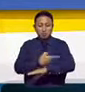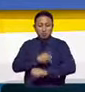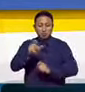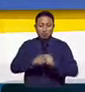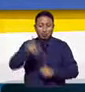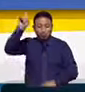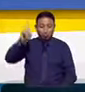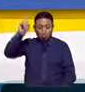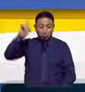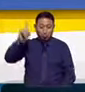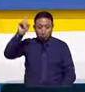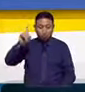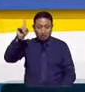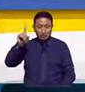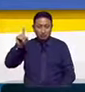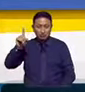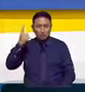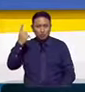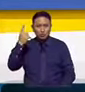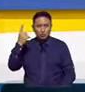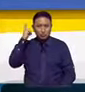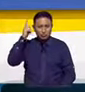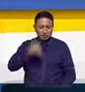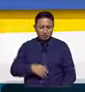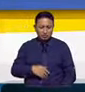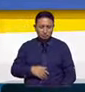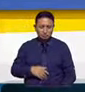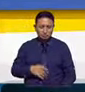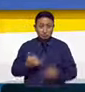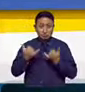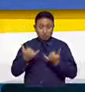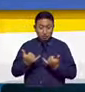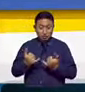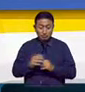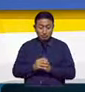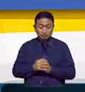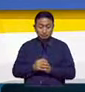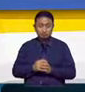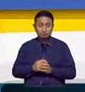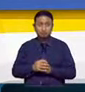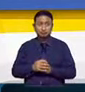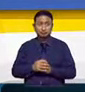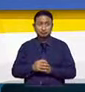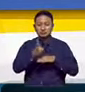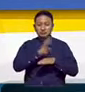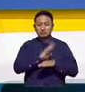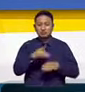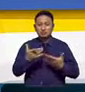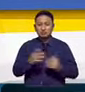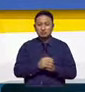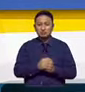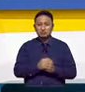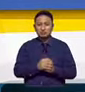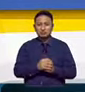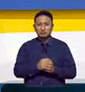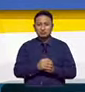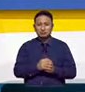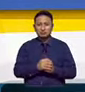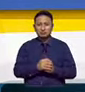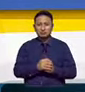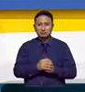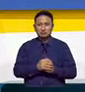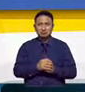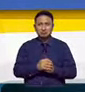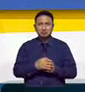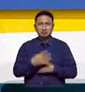dominada, la asamblea nacional, por una sola fuerza. Y ahora podemos tener, visto lo visto, o lo que veremos en las próximas, atomizada, pero con tal vez